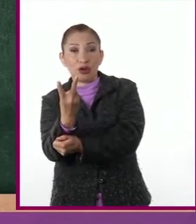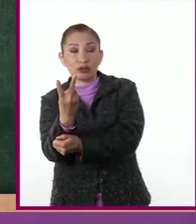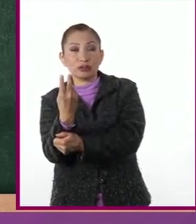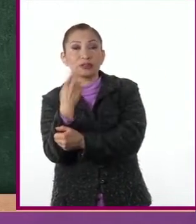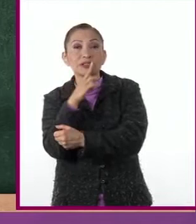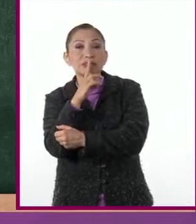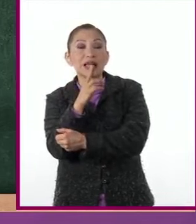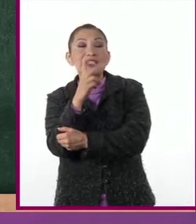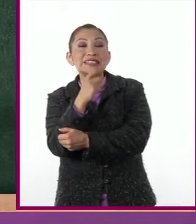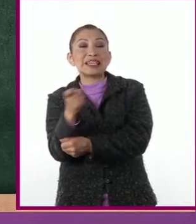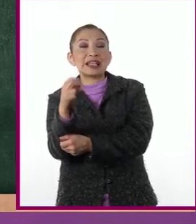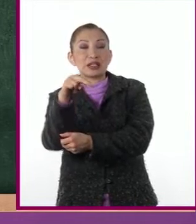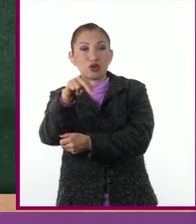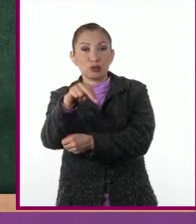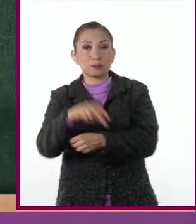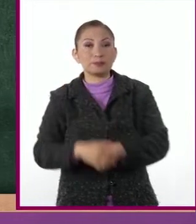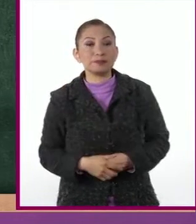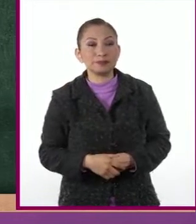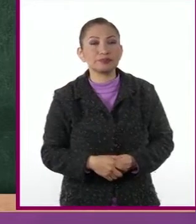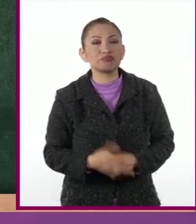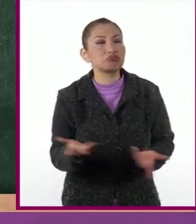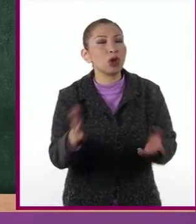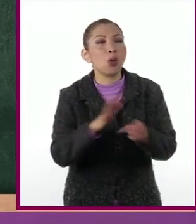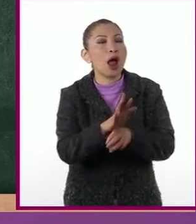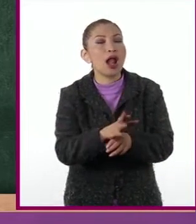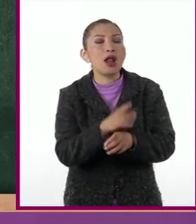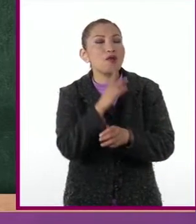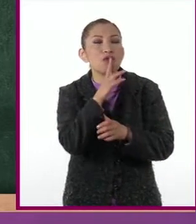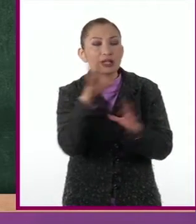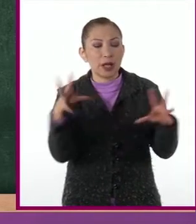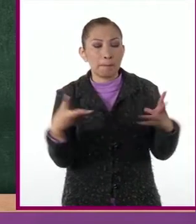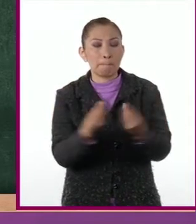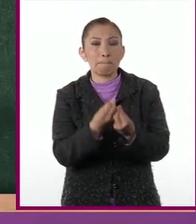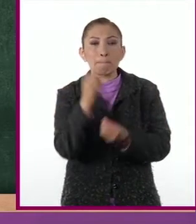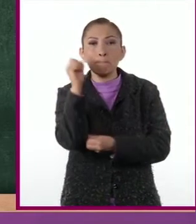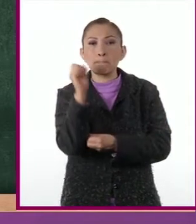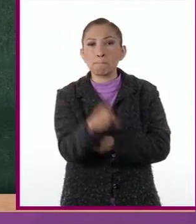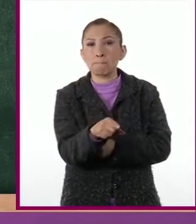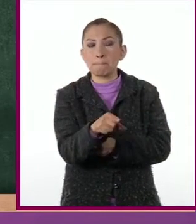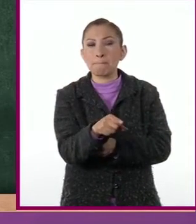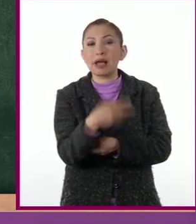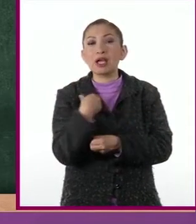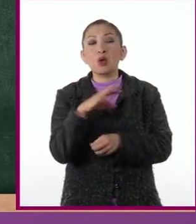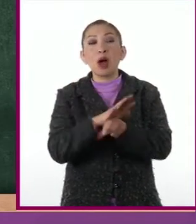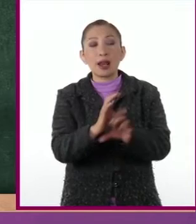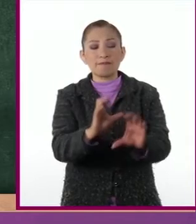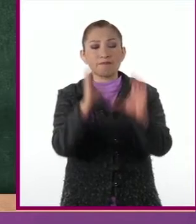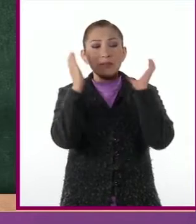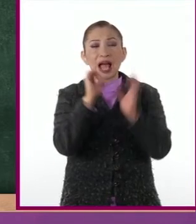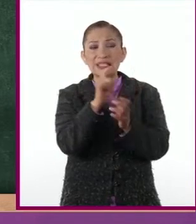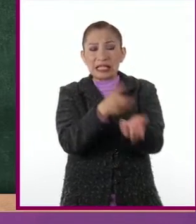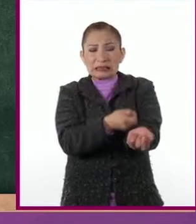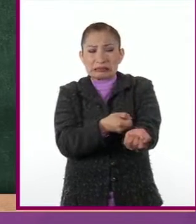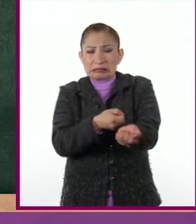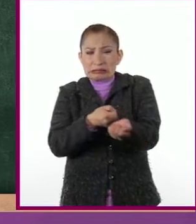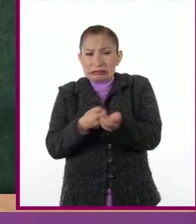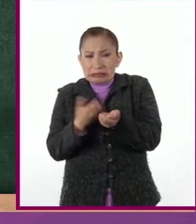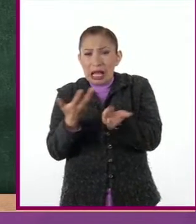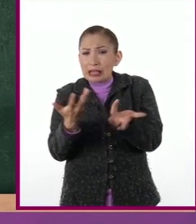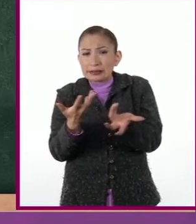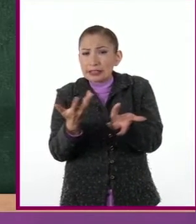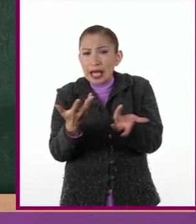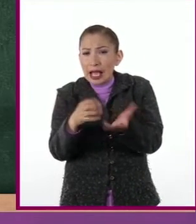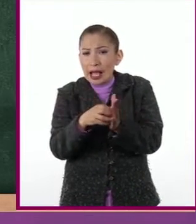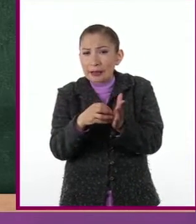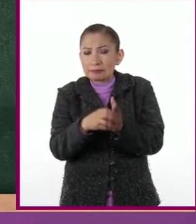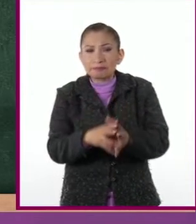es igual a 100 newtons. ¿Qué fuerza resultante obtenemos y qué aceleración le proporciona la fuerza resultante a